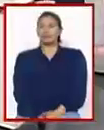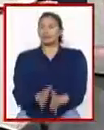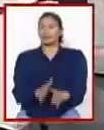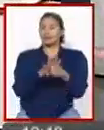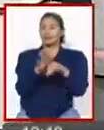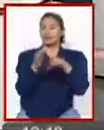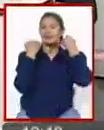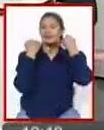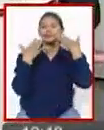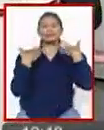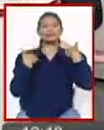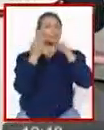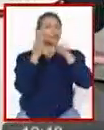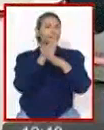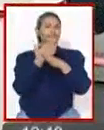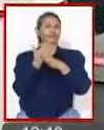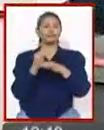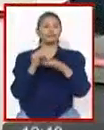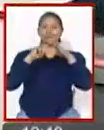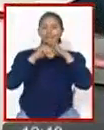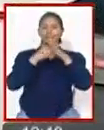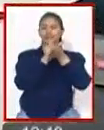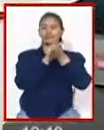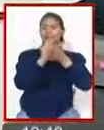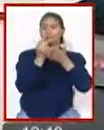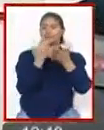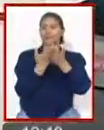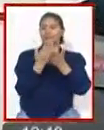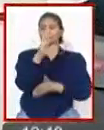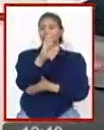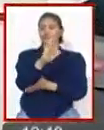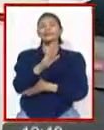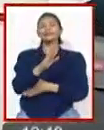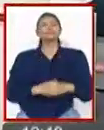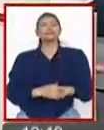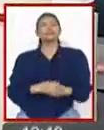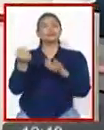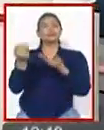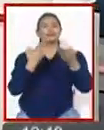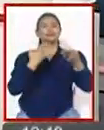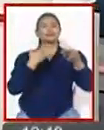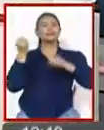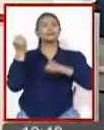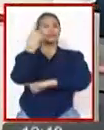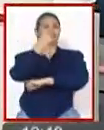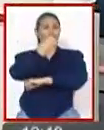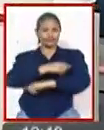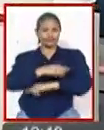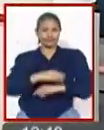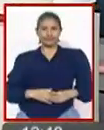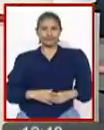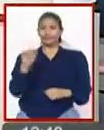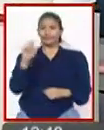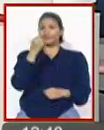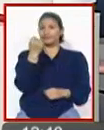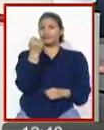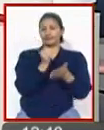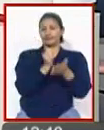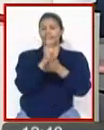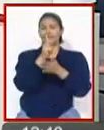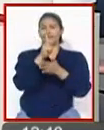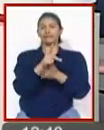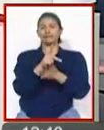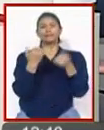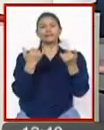Bastante información tenemos para compartir en el inicio de esta semana. ¿Cómo están? Buenas tardes, bienvenidos a la segunda edición de Noticieros al Día. Lunes 11 de